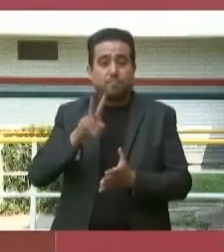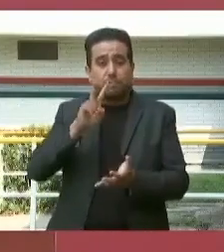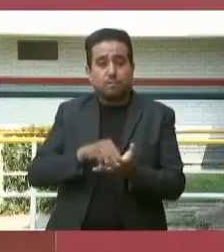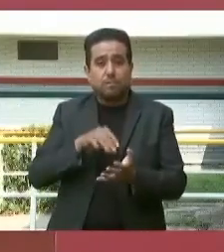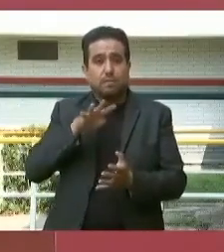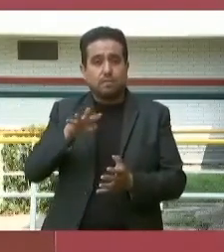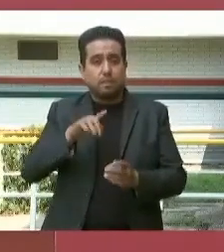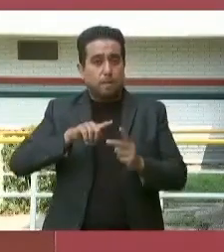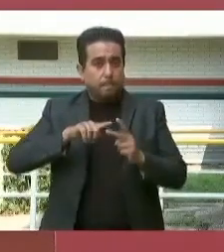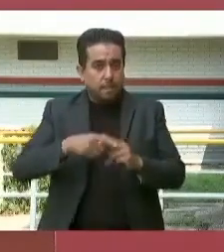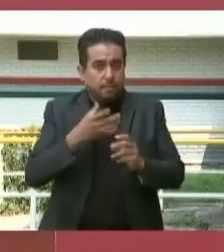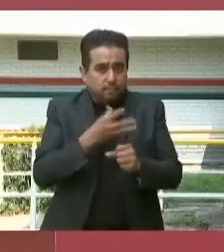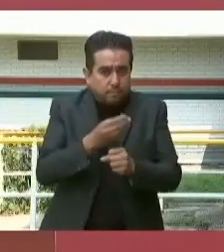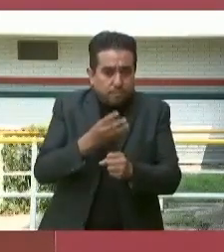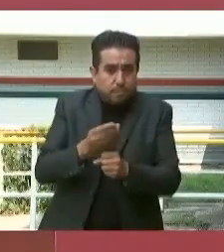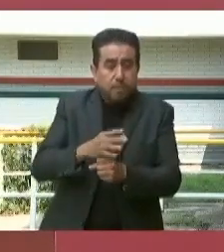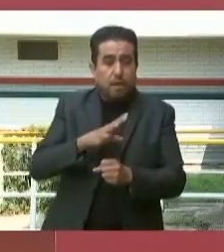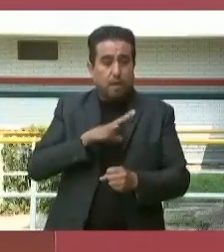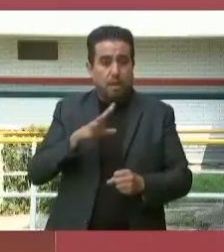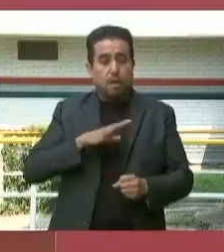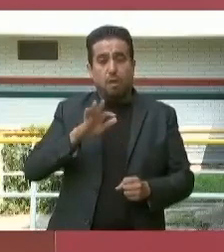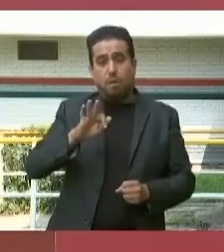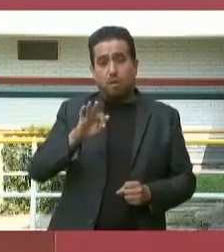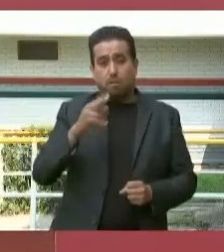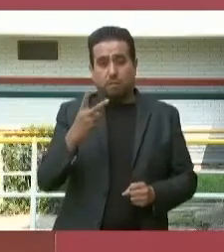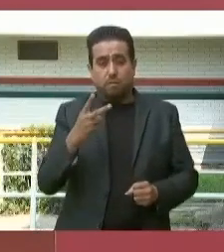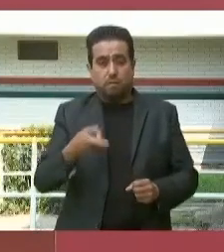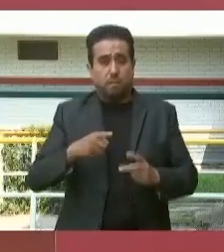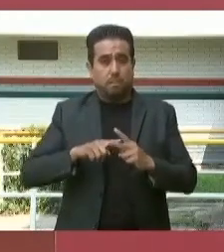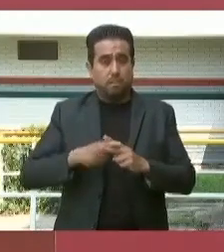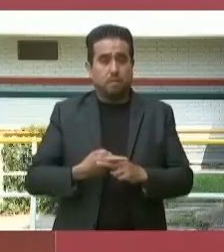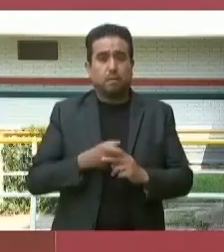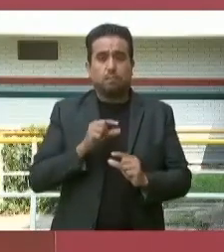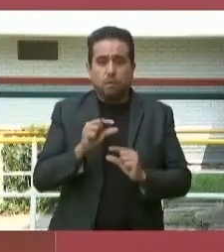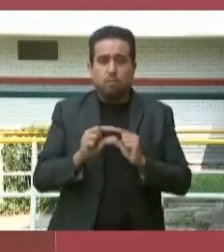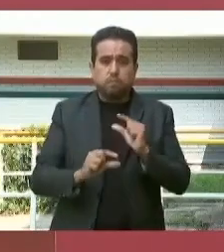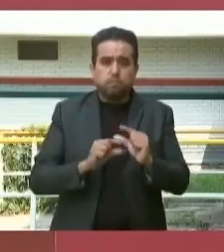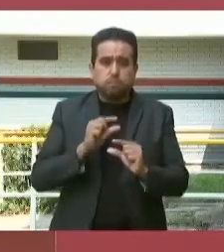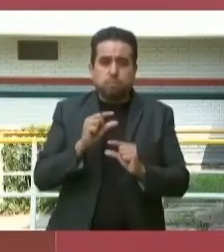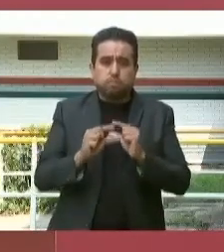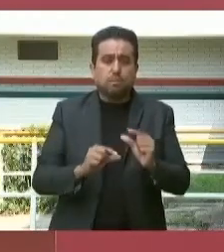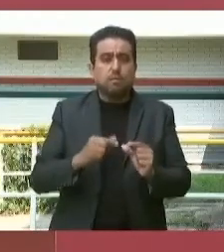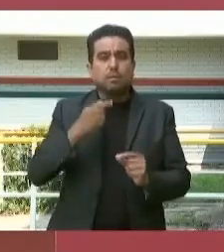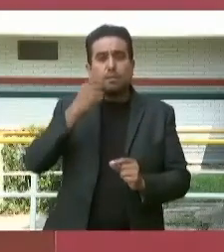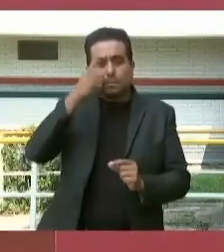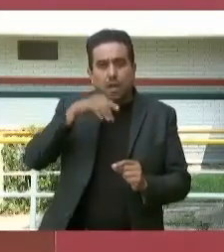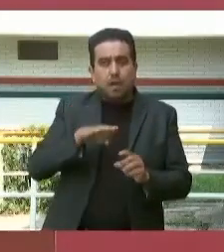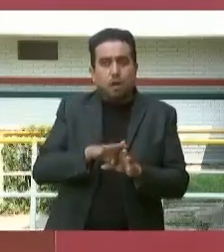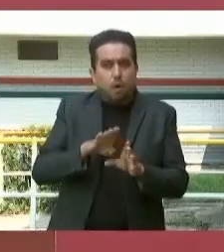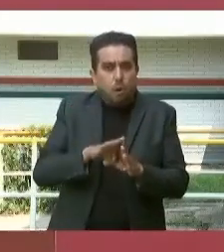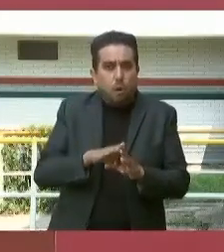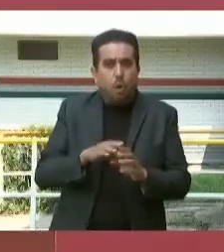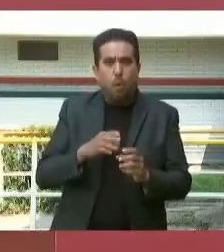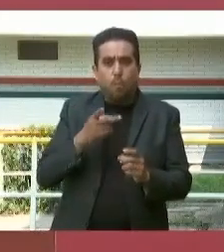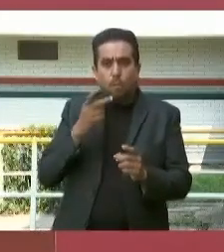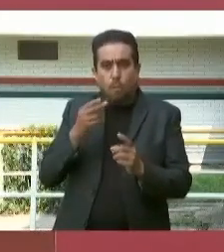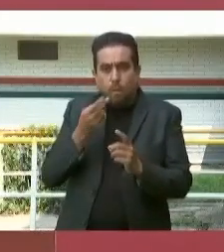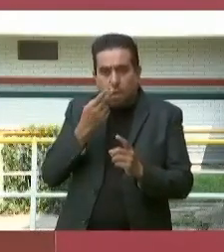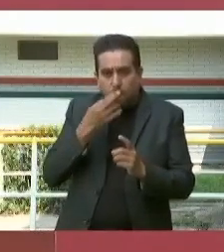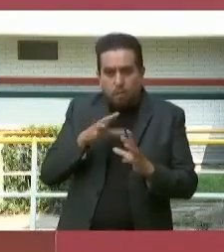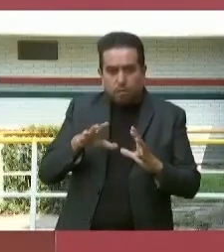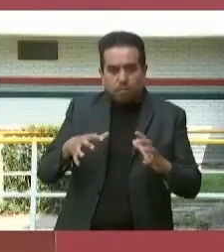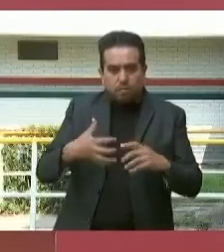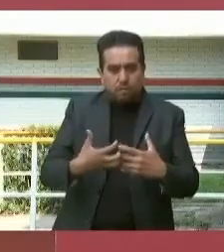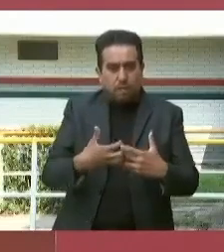reparación mantuvimos las 42 y empezamos poco a poco a administrar más carga para que la